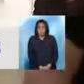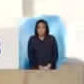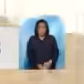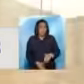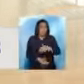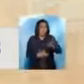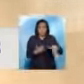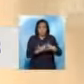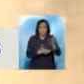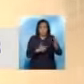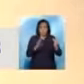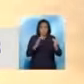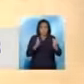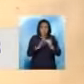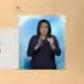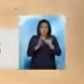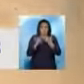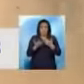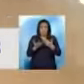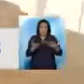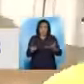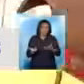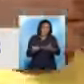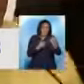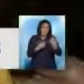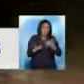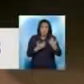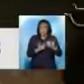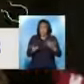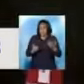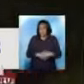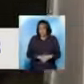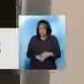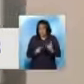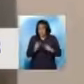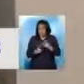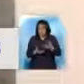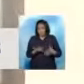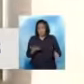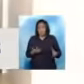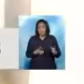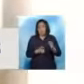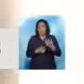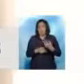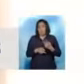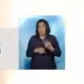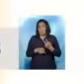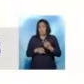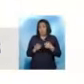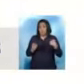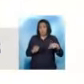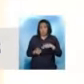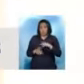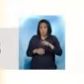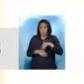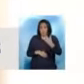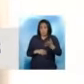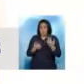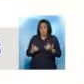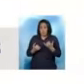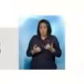las viviendas, sacando algunas cosas, porque hay gente que prefiere sacar sus pertenencias y ponerse a buen recaudo después. Nosotros ya en